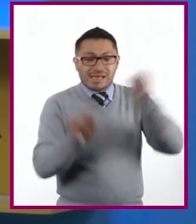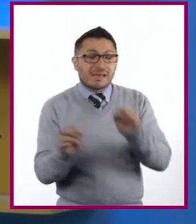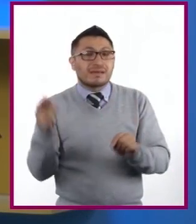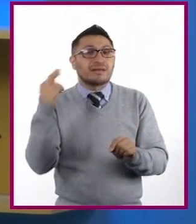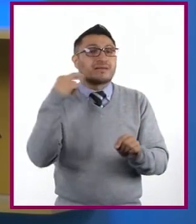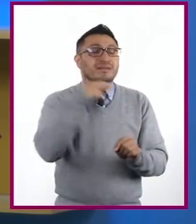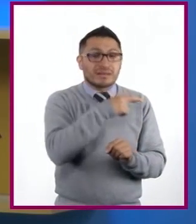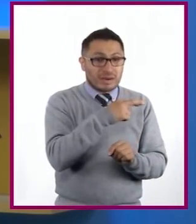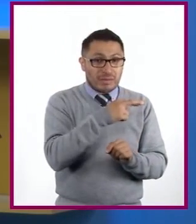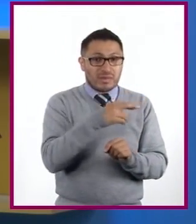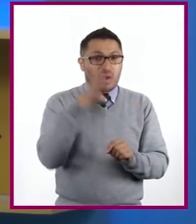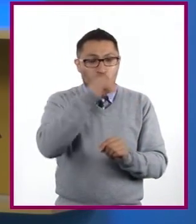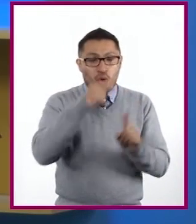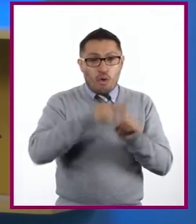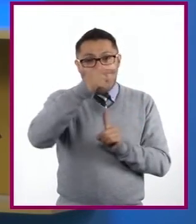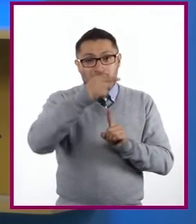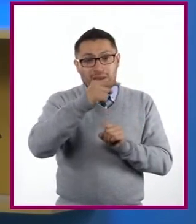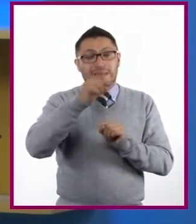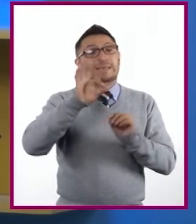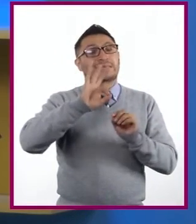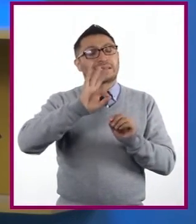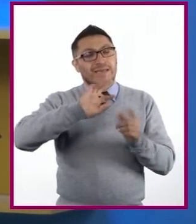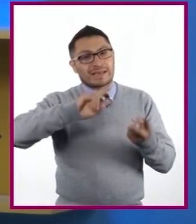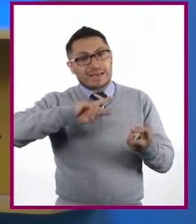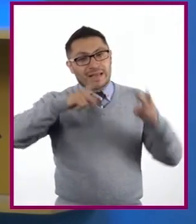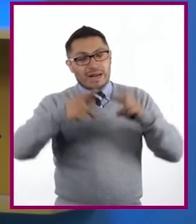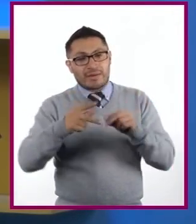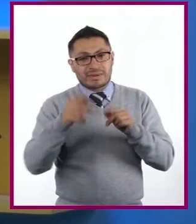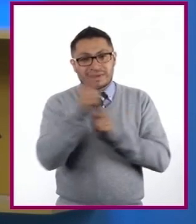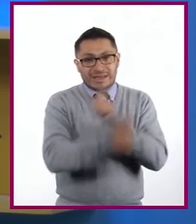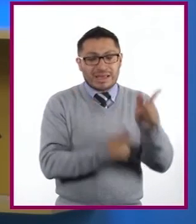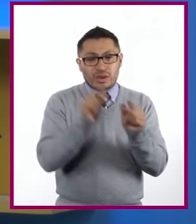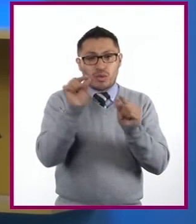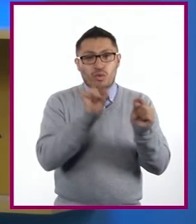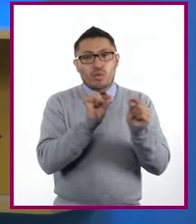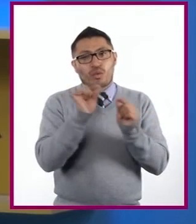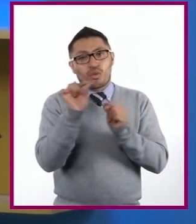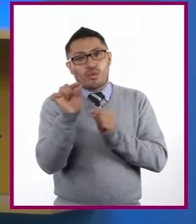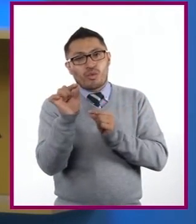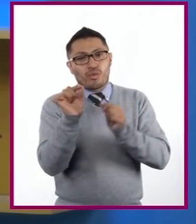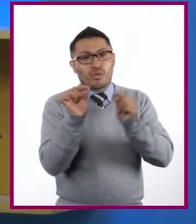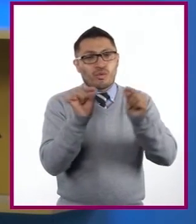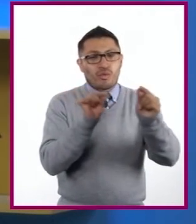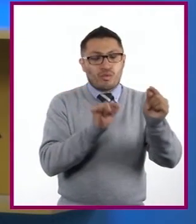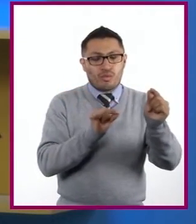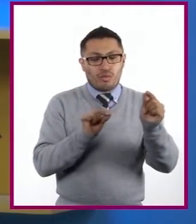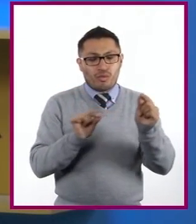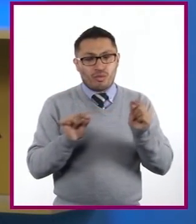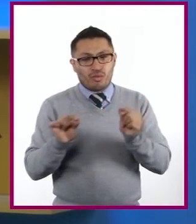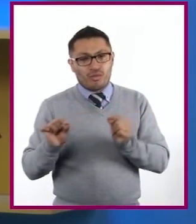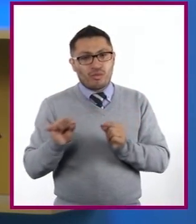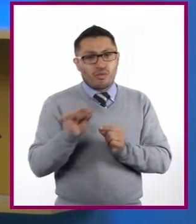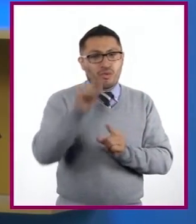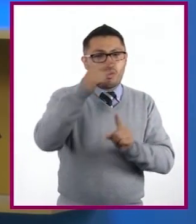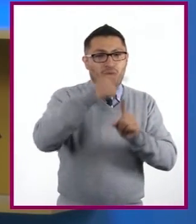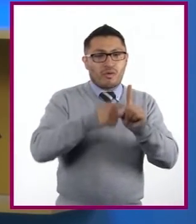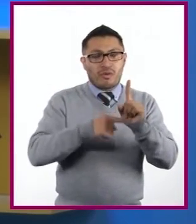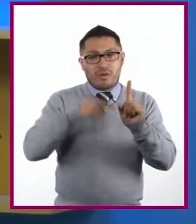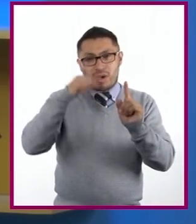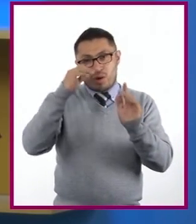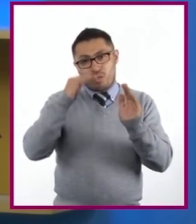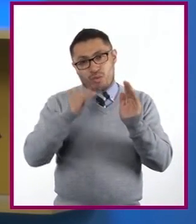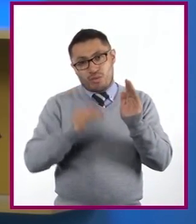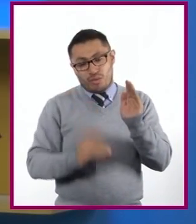viceversa. Menos movimiento de las partículas implica menor temperatura. Les vamos a mostrar un simulador de partículas